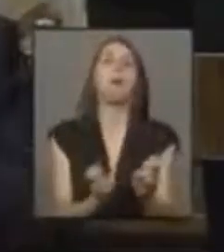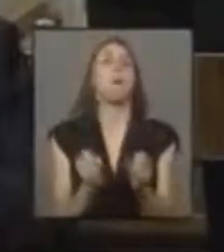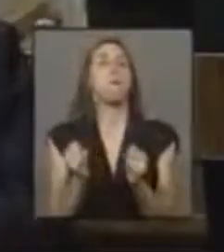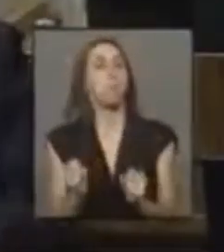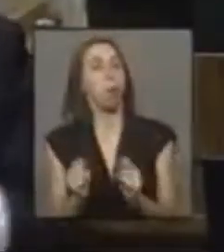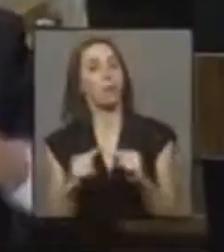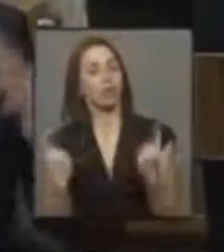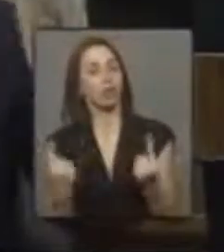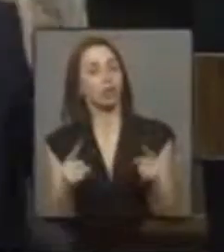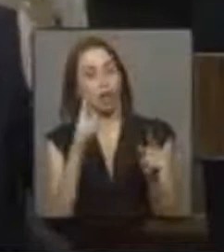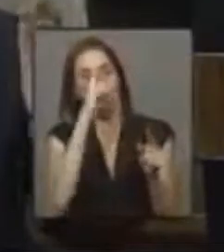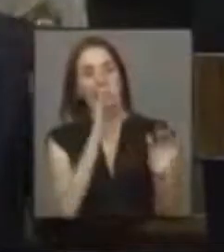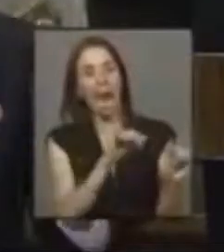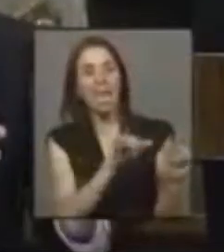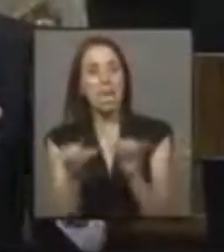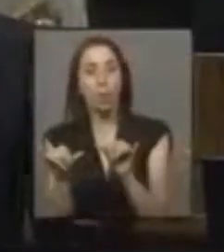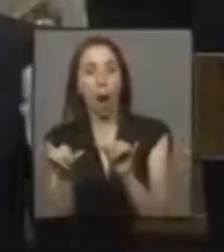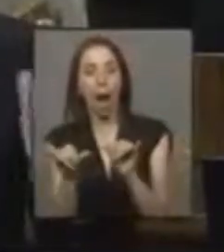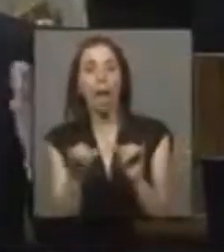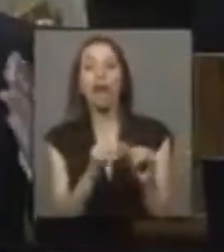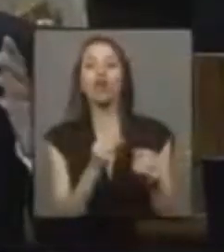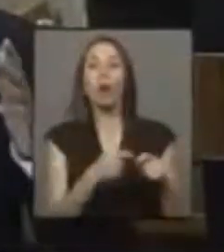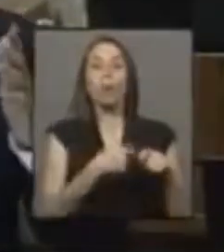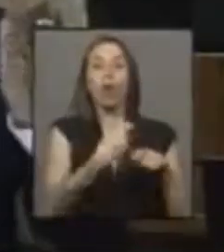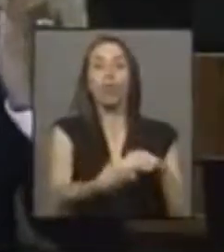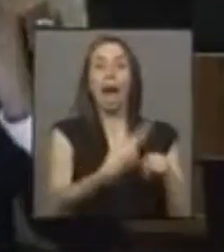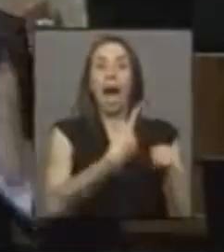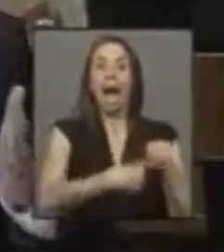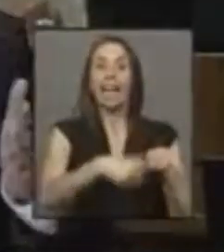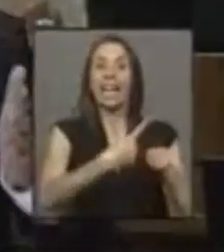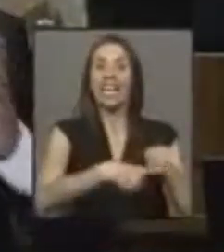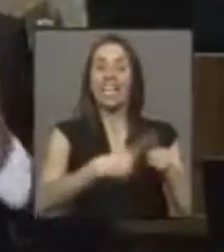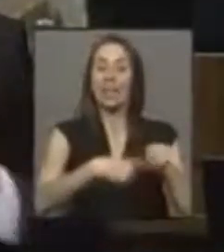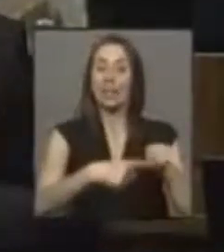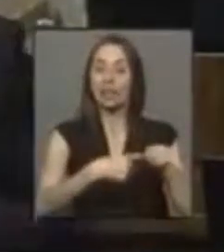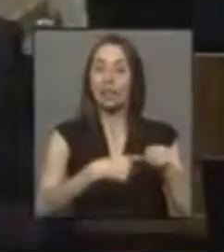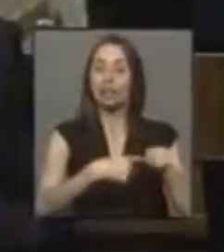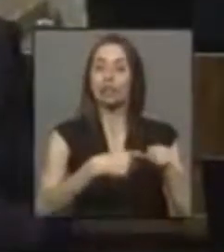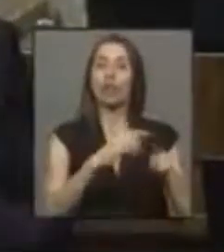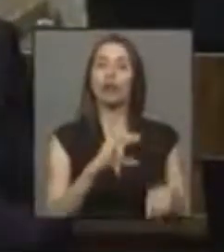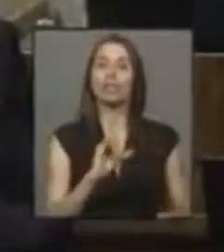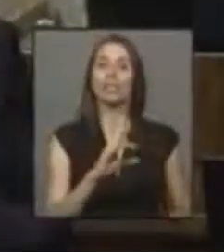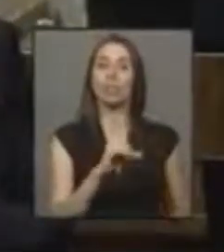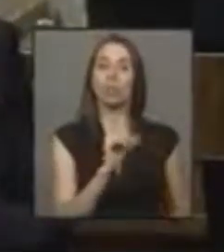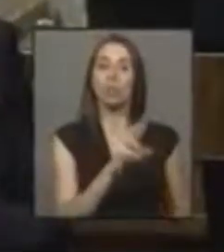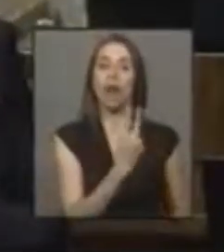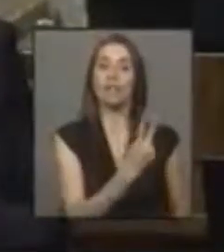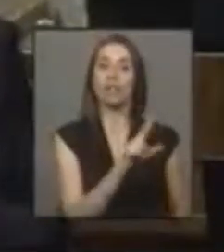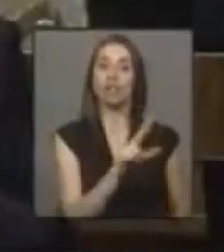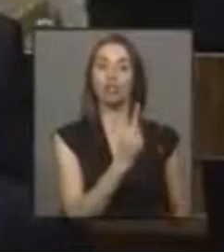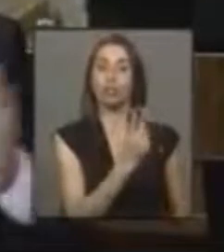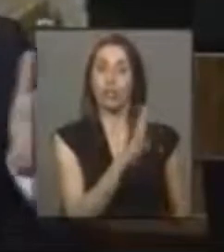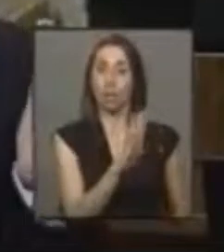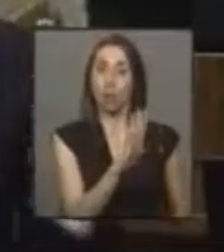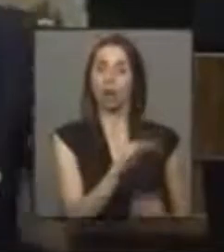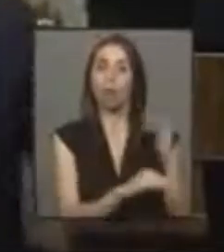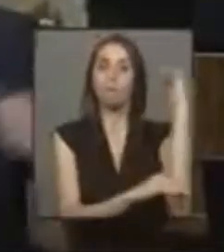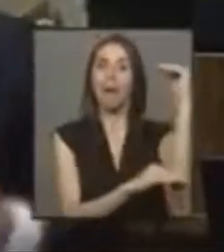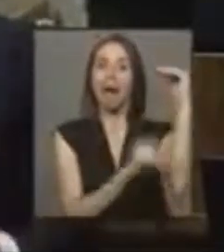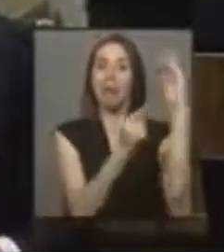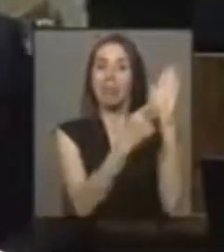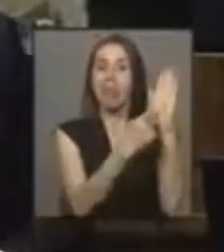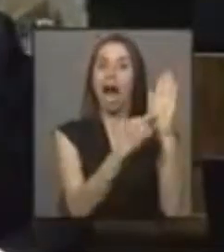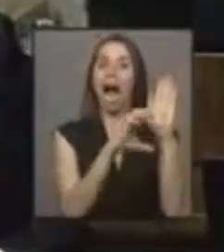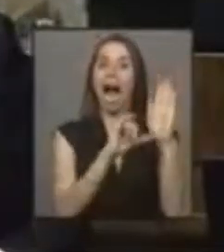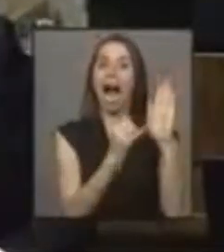si pudiéramos homologar el procedimiento de otorgamiento de los créditos que están vigentes desde la circular 28-24 para las